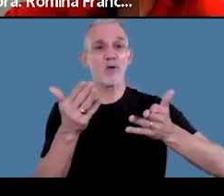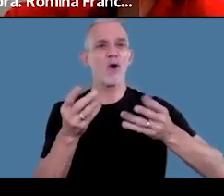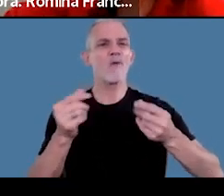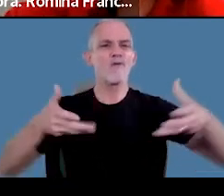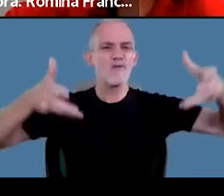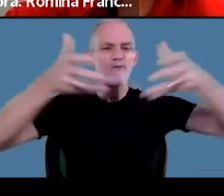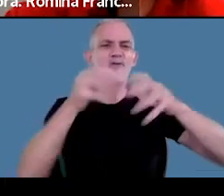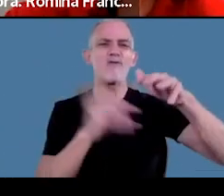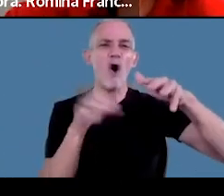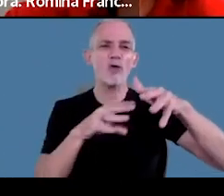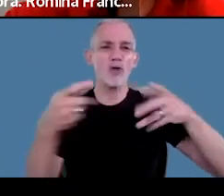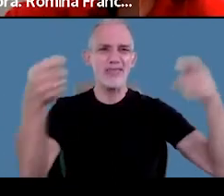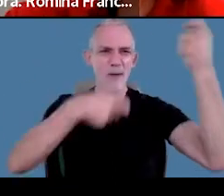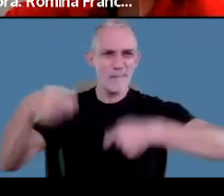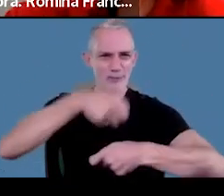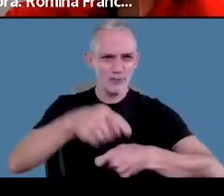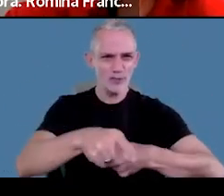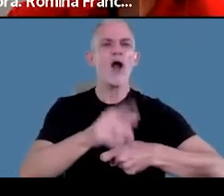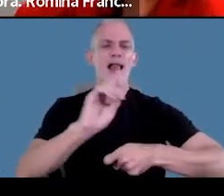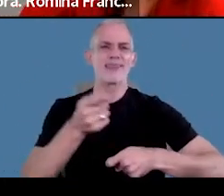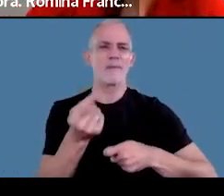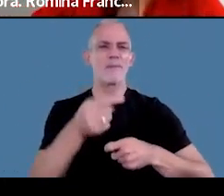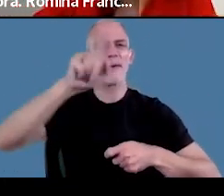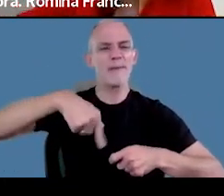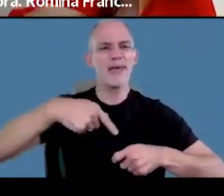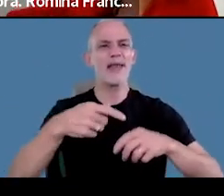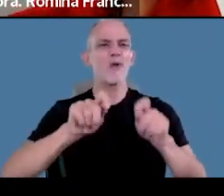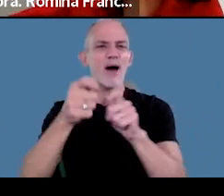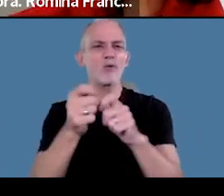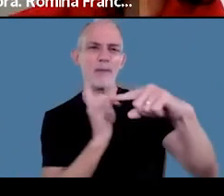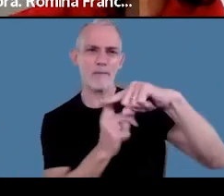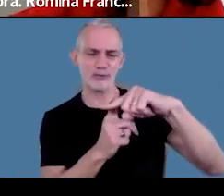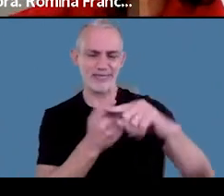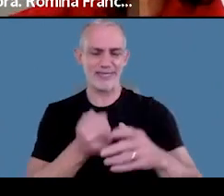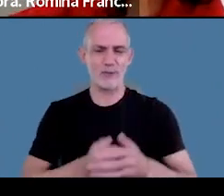también puede llegarnos a generar un ajuste positivo.